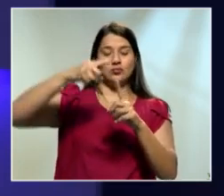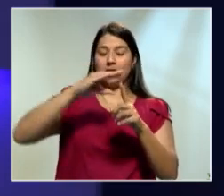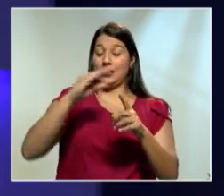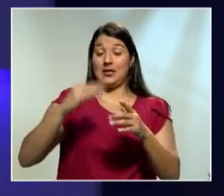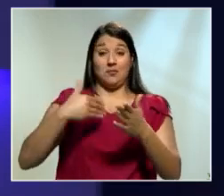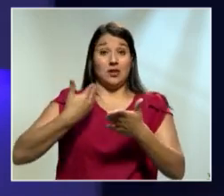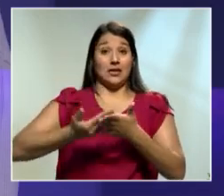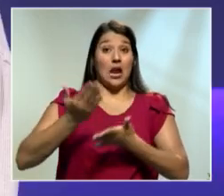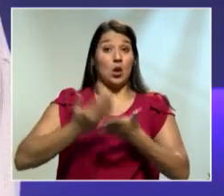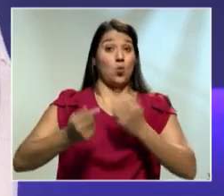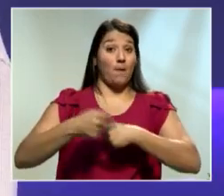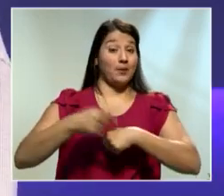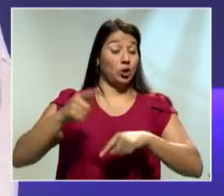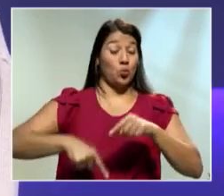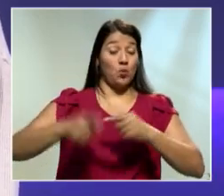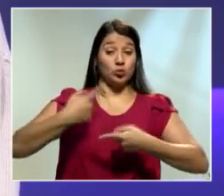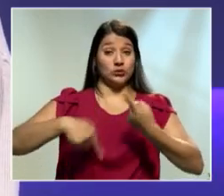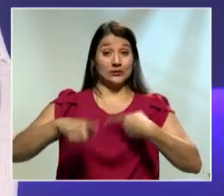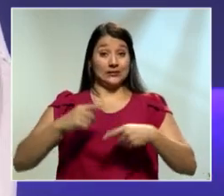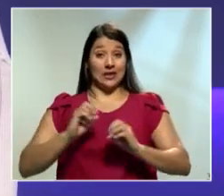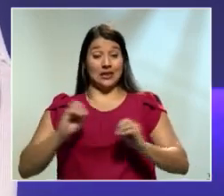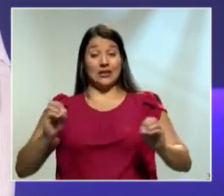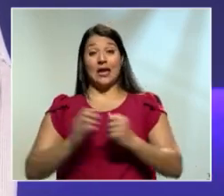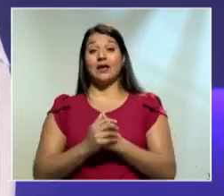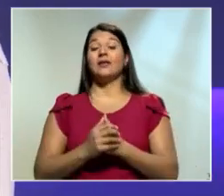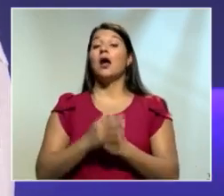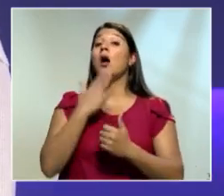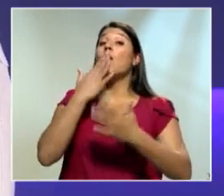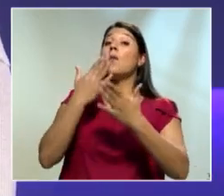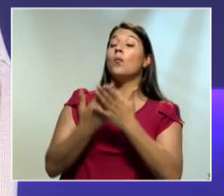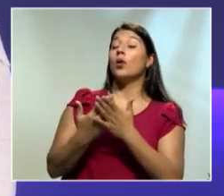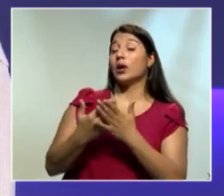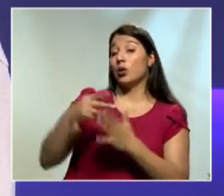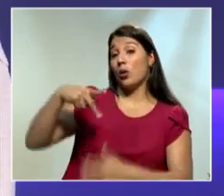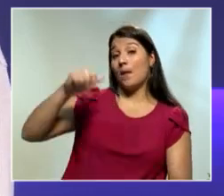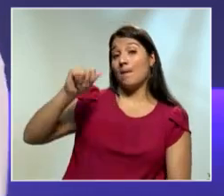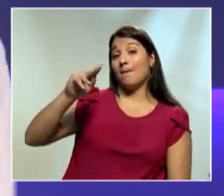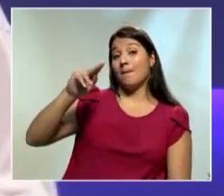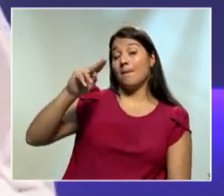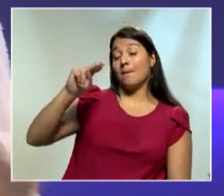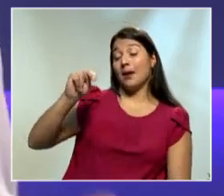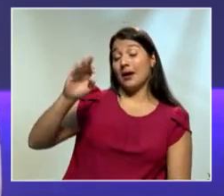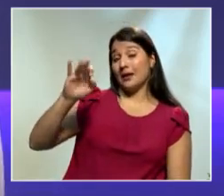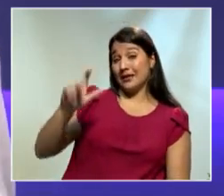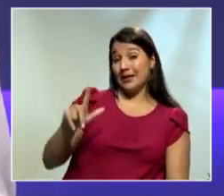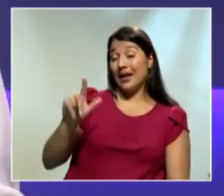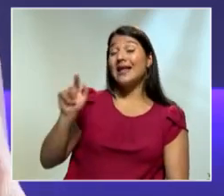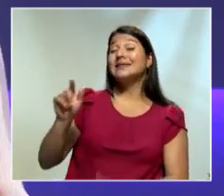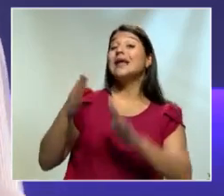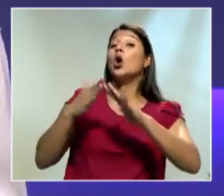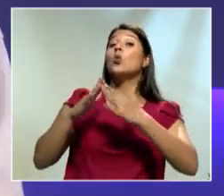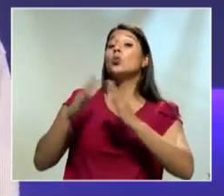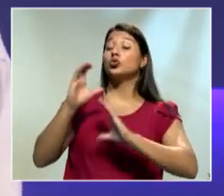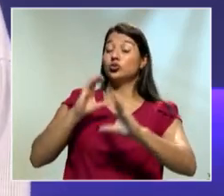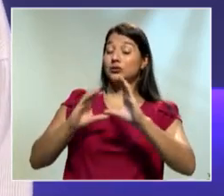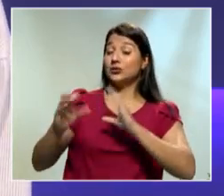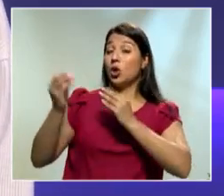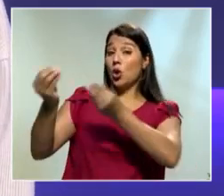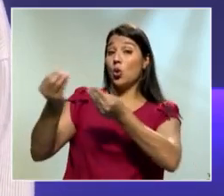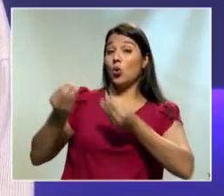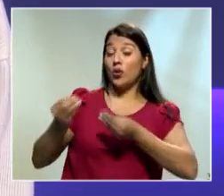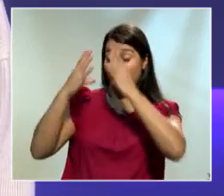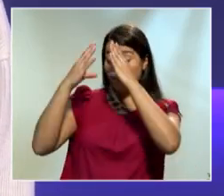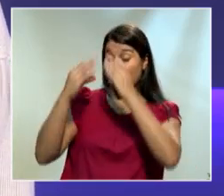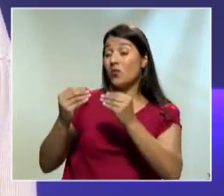Sí, bueno, el IPCC, que es el panel intergubernamental para el cambio climático, que es la comunidad científica que nos da los datos sobre los